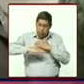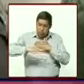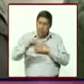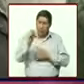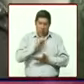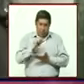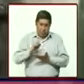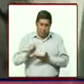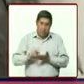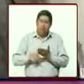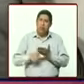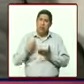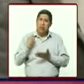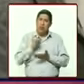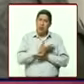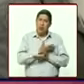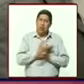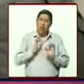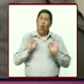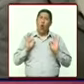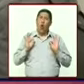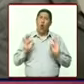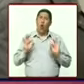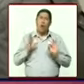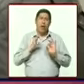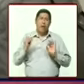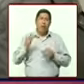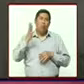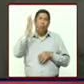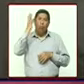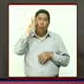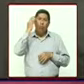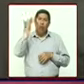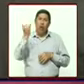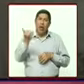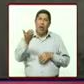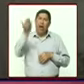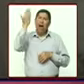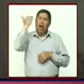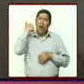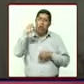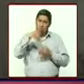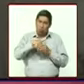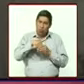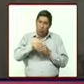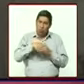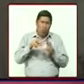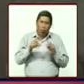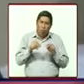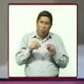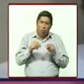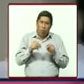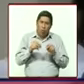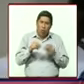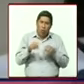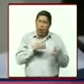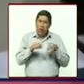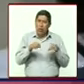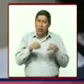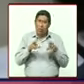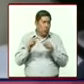que presentar su cédula de identidad de forma original y justificar el motivo de por qué. Por ejemplo, tenemos las causales que